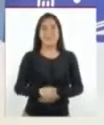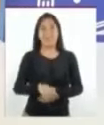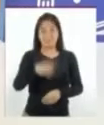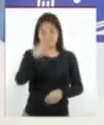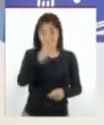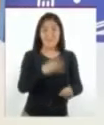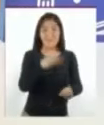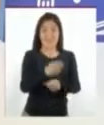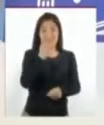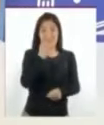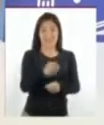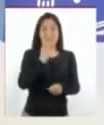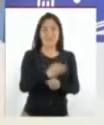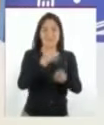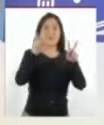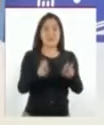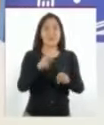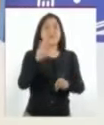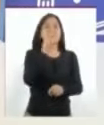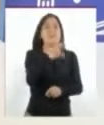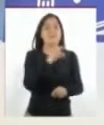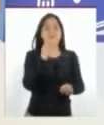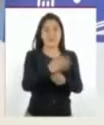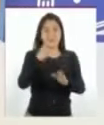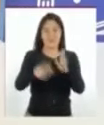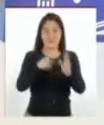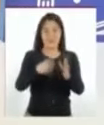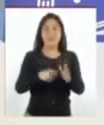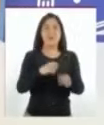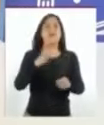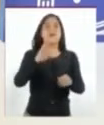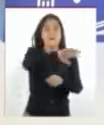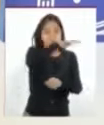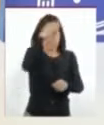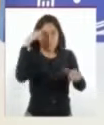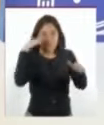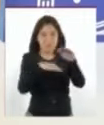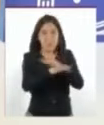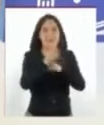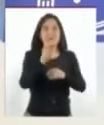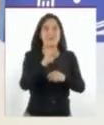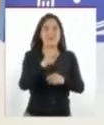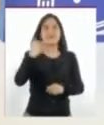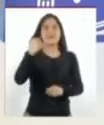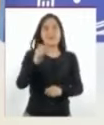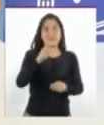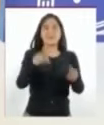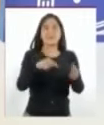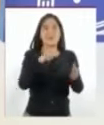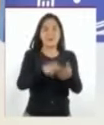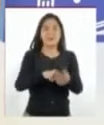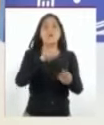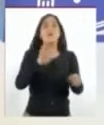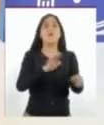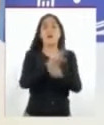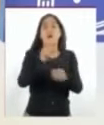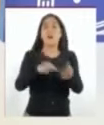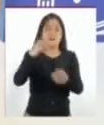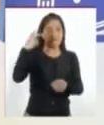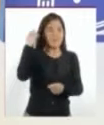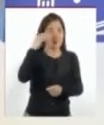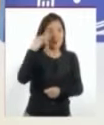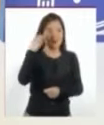este tema, les invito a que observen el siguiente video. Cuevas prehistóricas de Yagul y Mitla, en los valles centrales